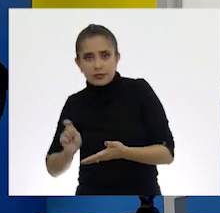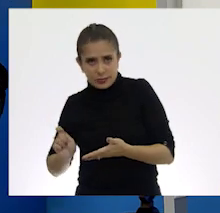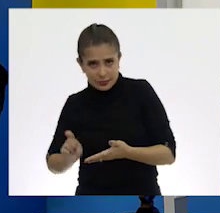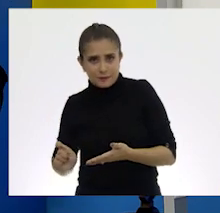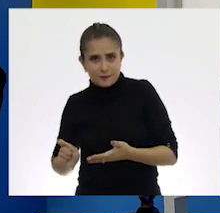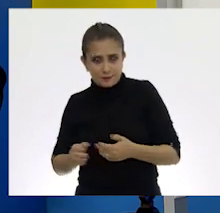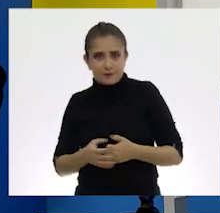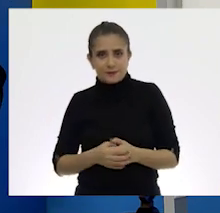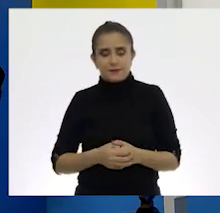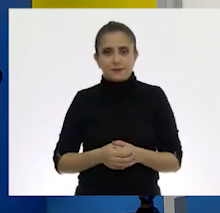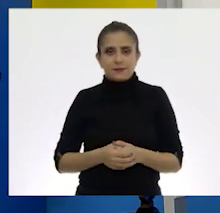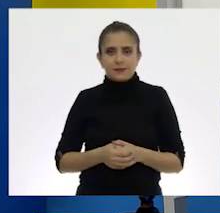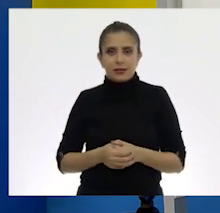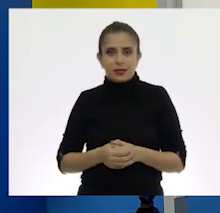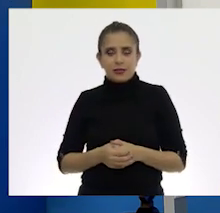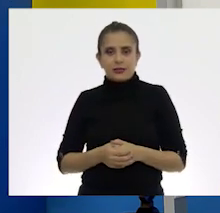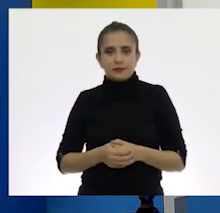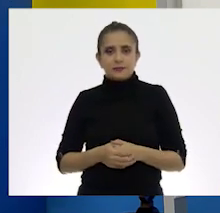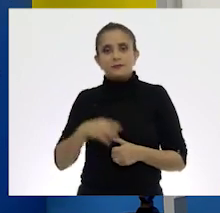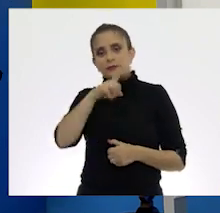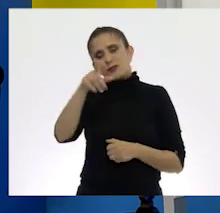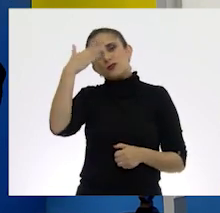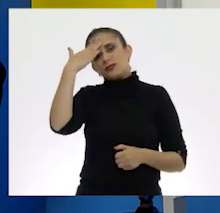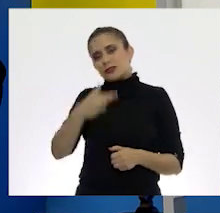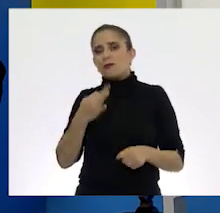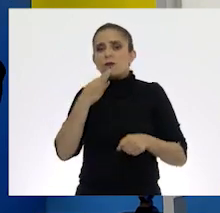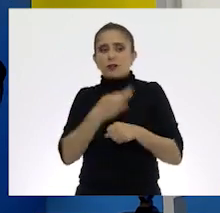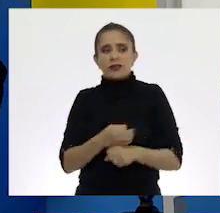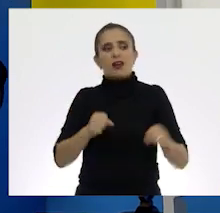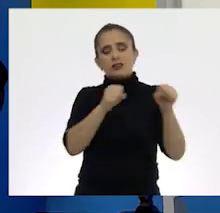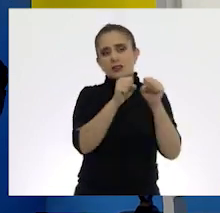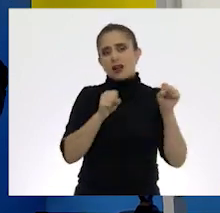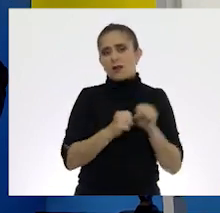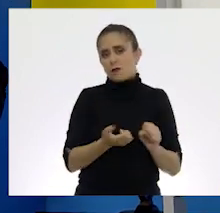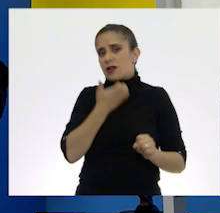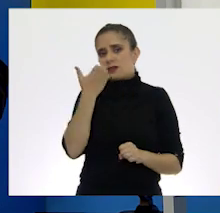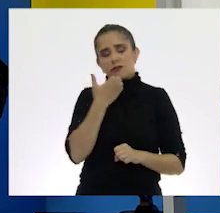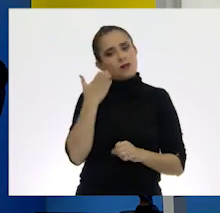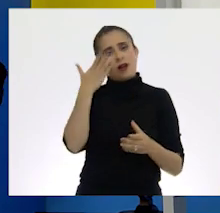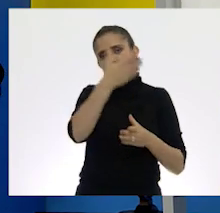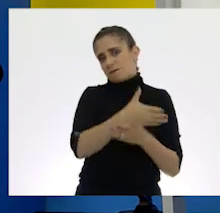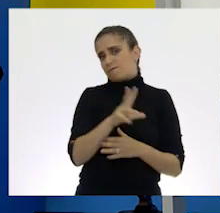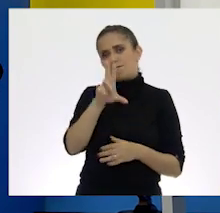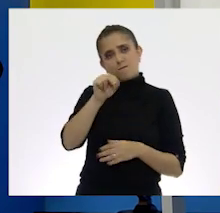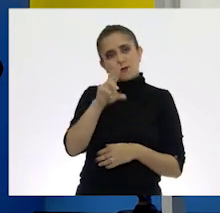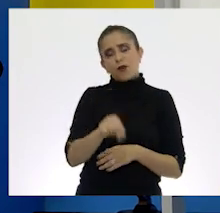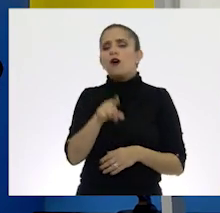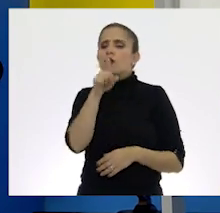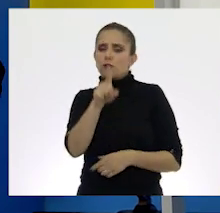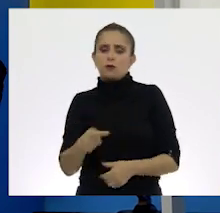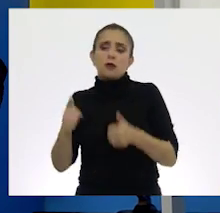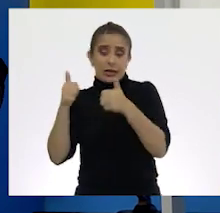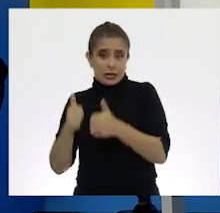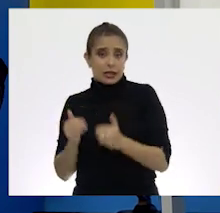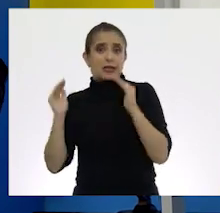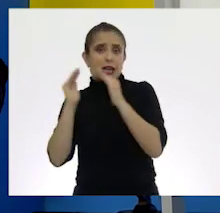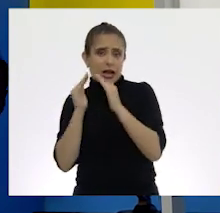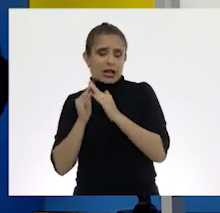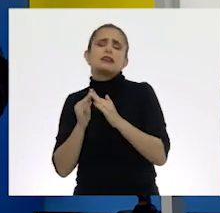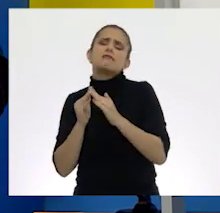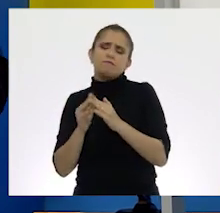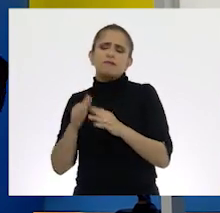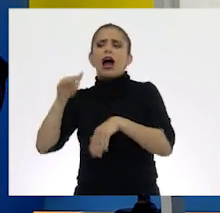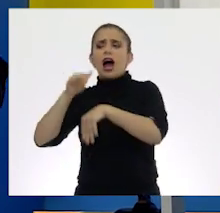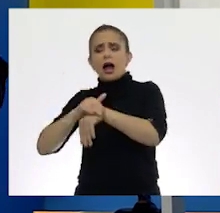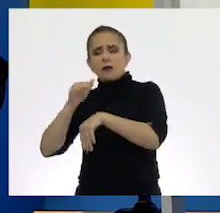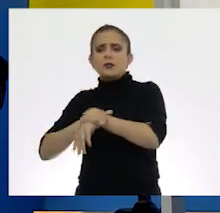entendido que no estamos en salón de clases, sino en casa, pues tendrán que apoyarse con algún familiar, algún amigo, para